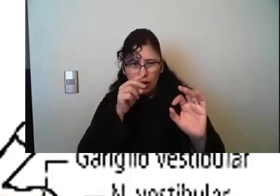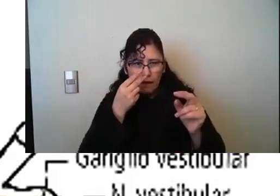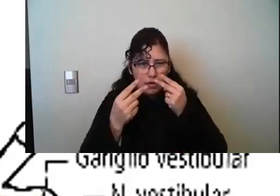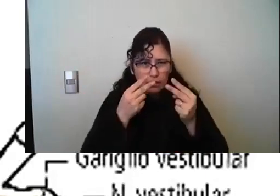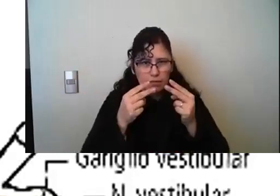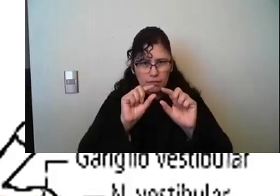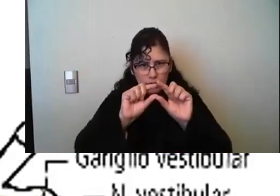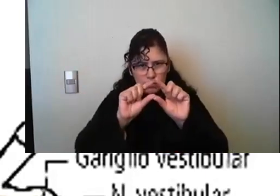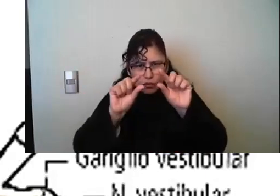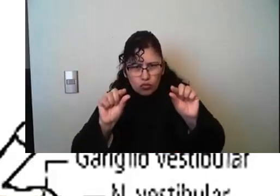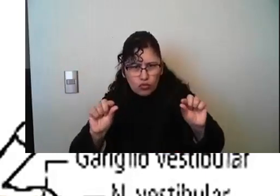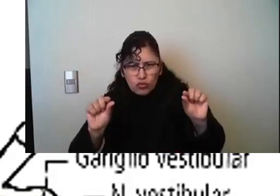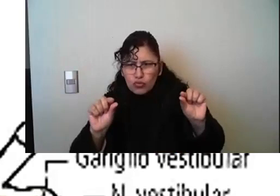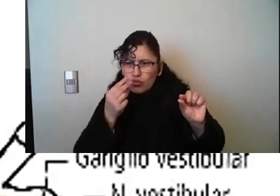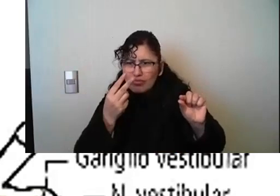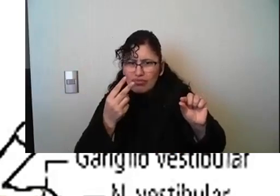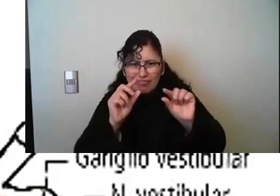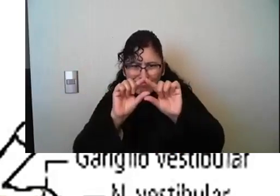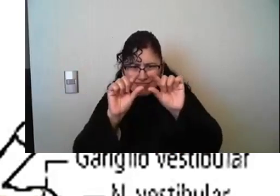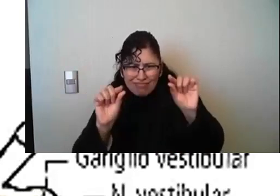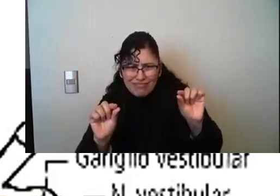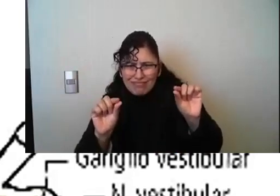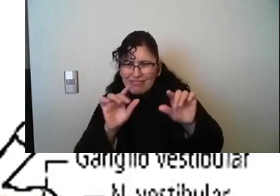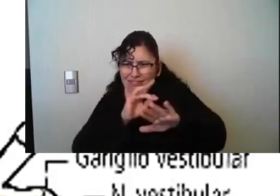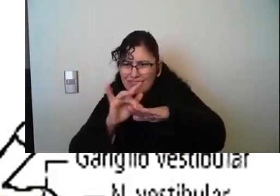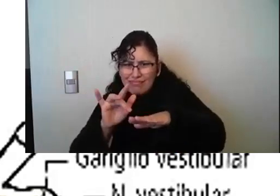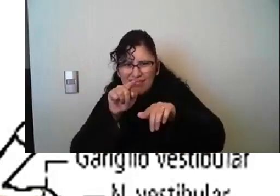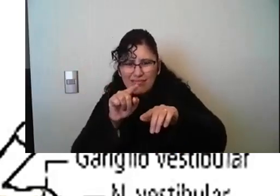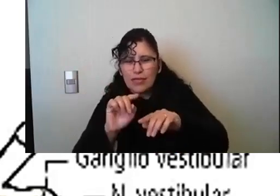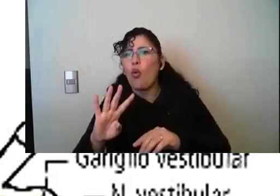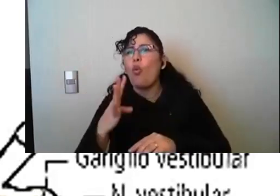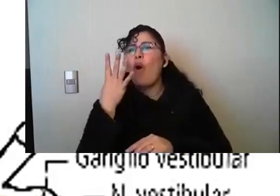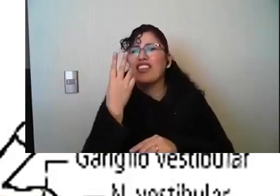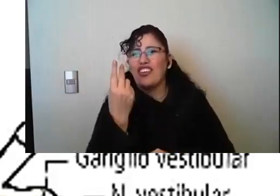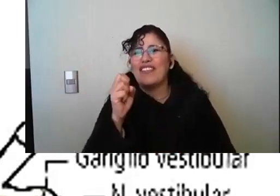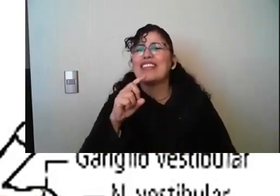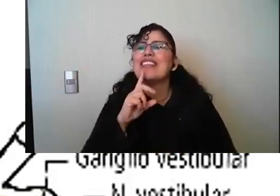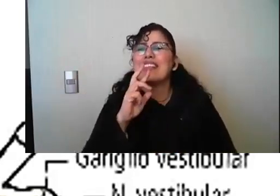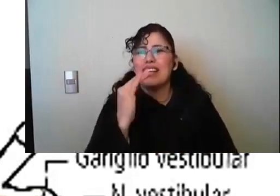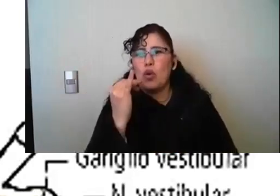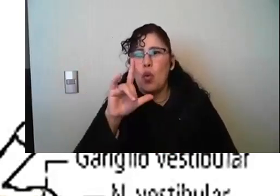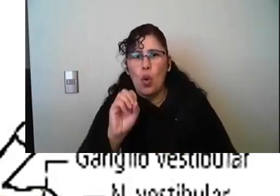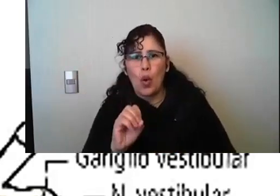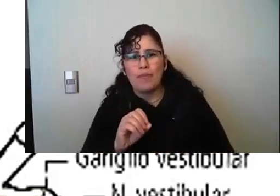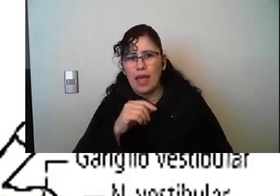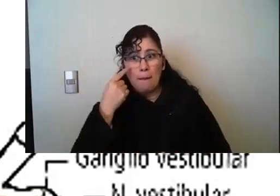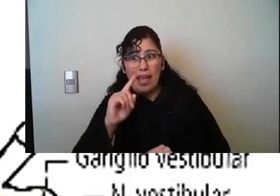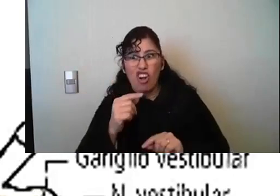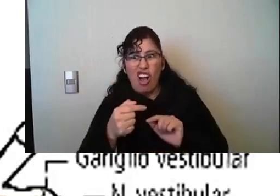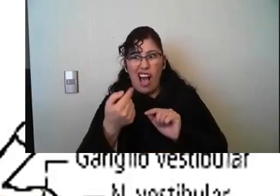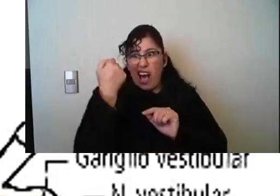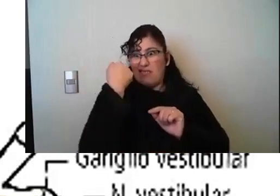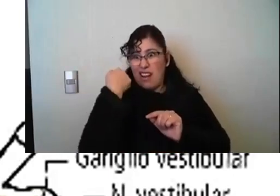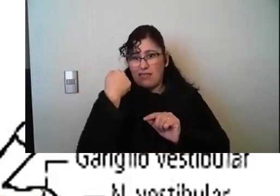un espacio, un hueco, que es el cuarto ventrículo. Y detrás de esto está